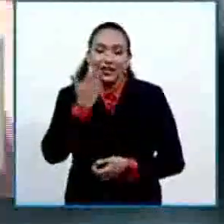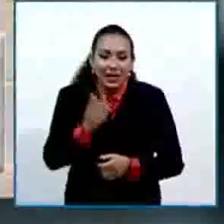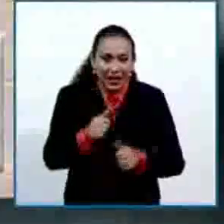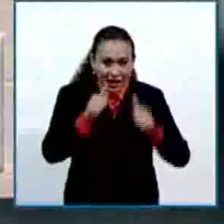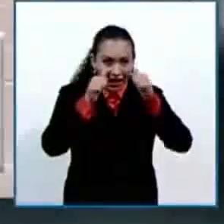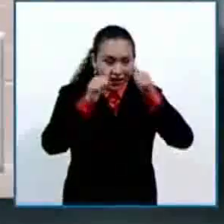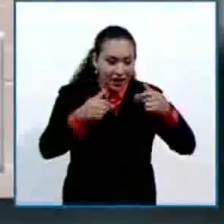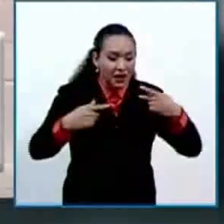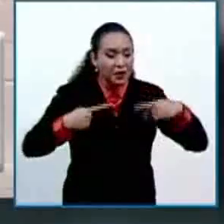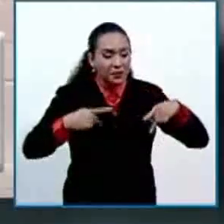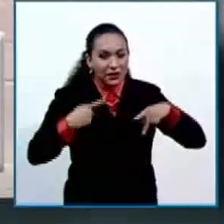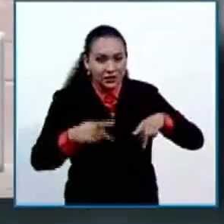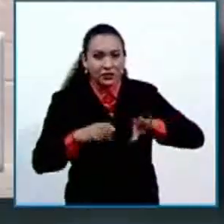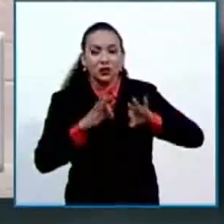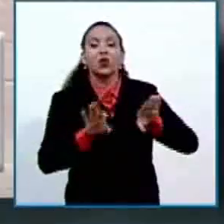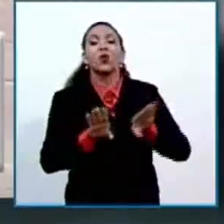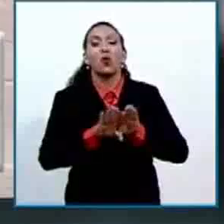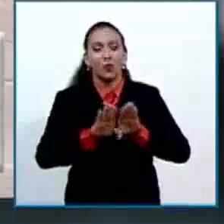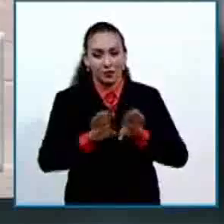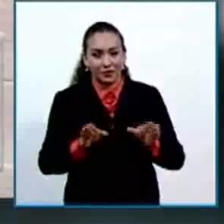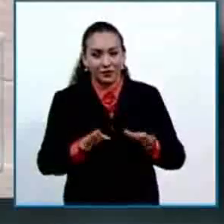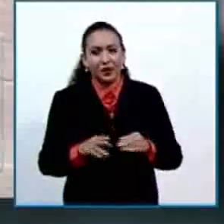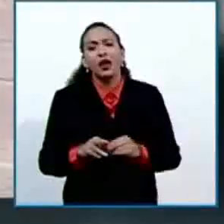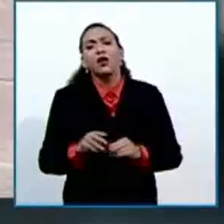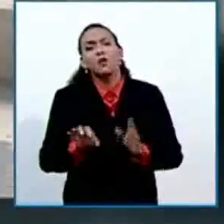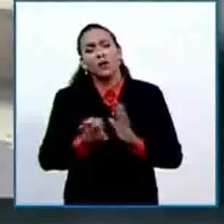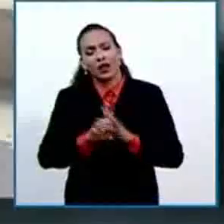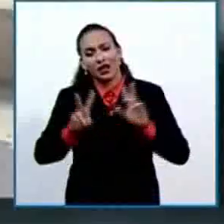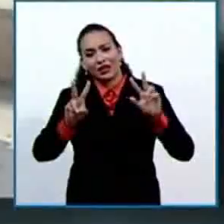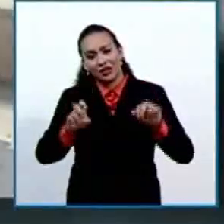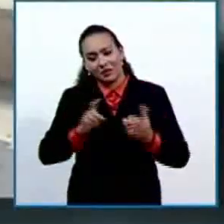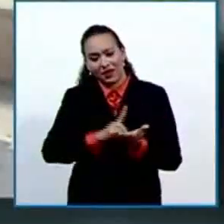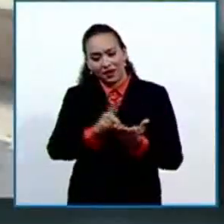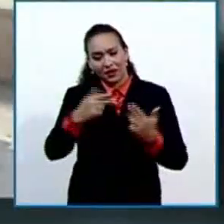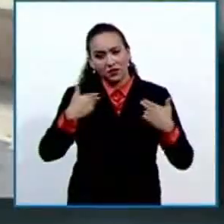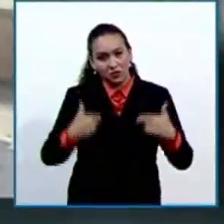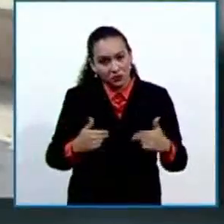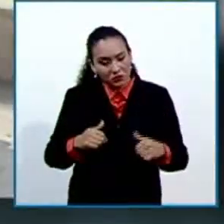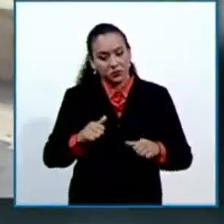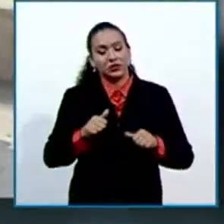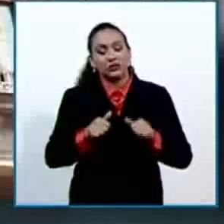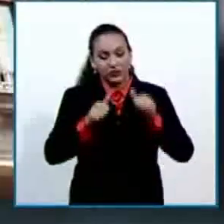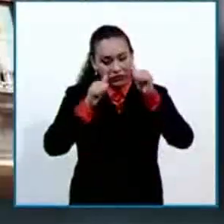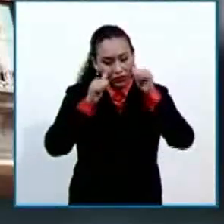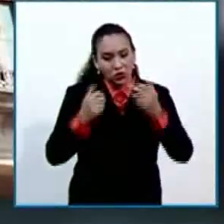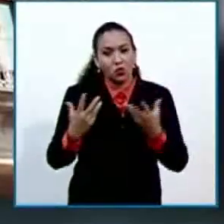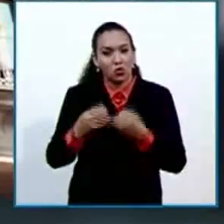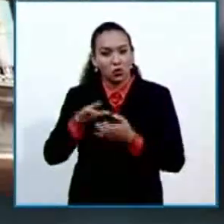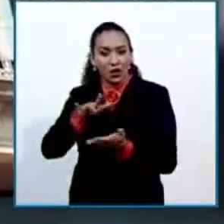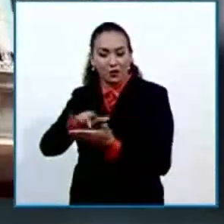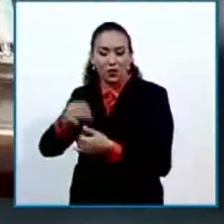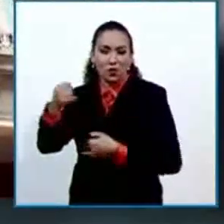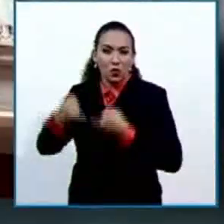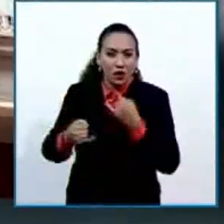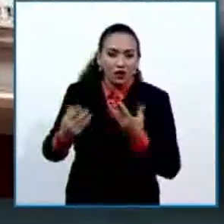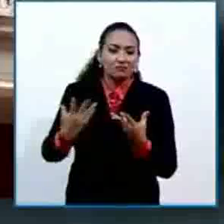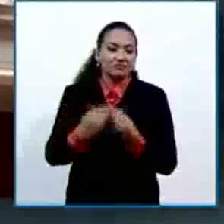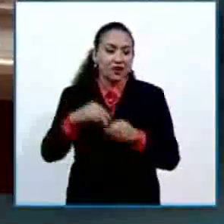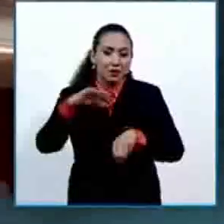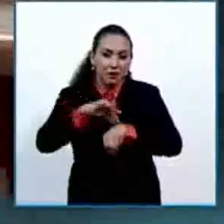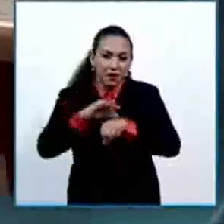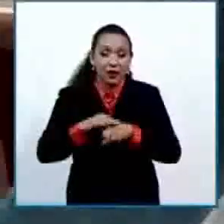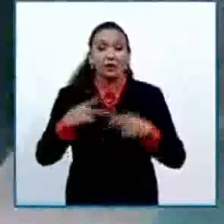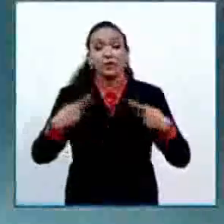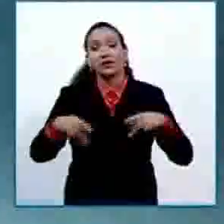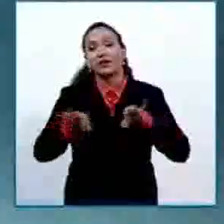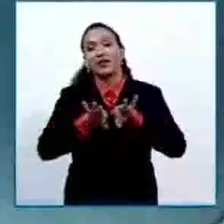especializado y diferenciado, atendiendo recomendaciones en materia de derechos humanos con el apoyo de jueces, médicos y trabajadores